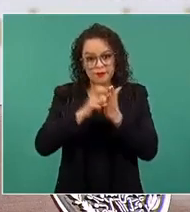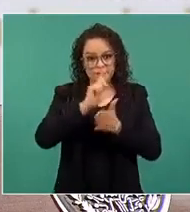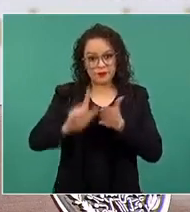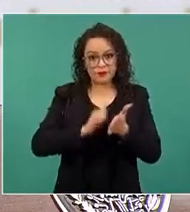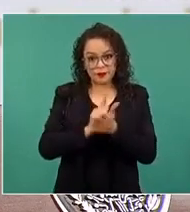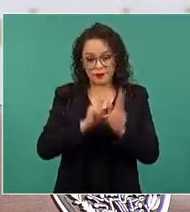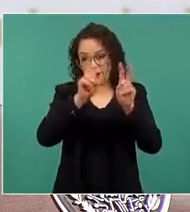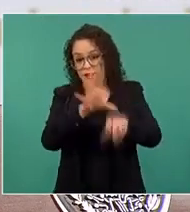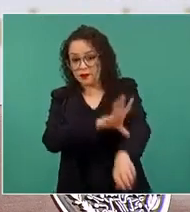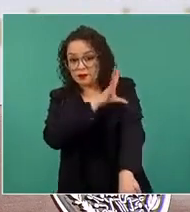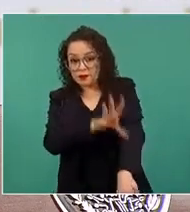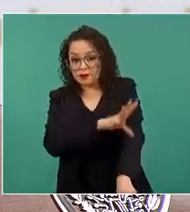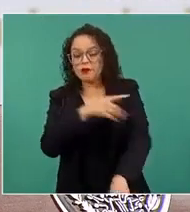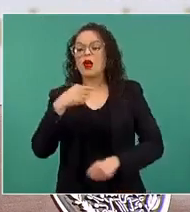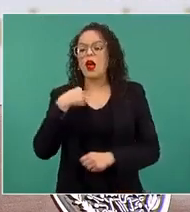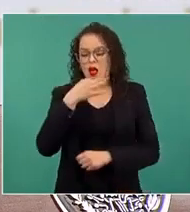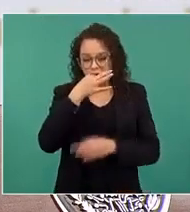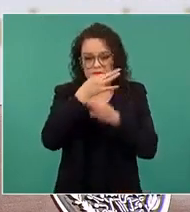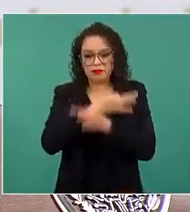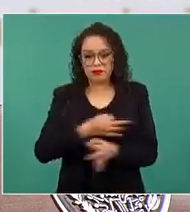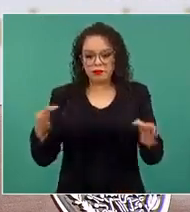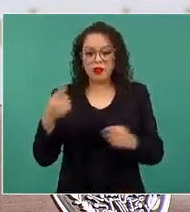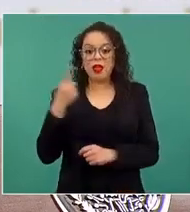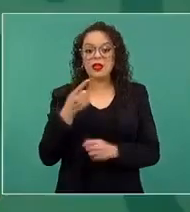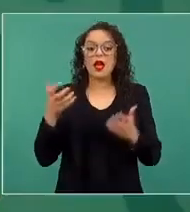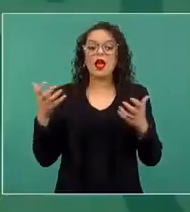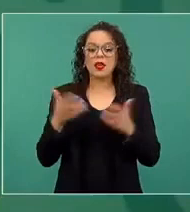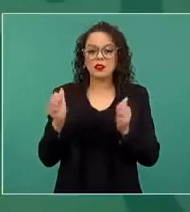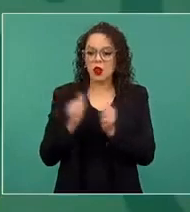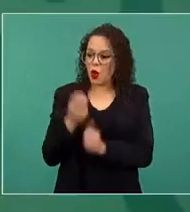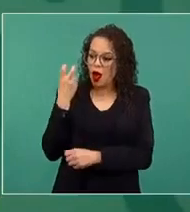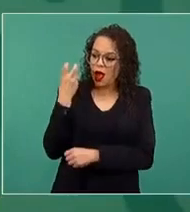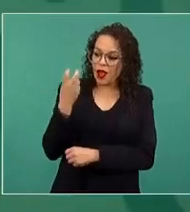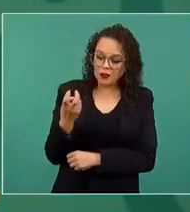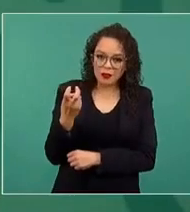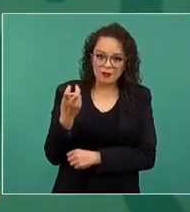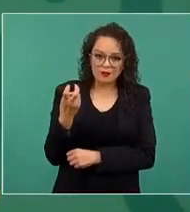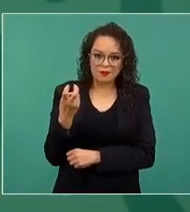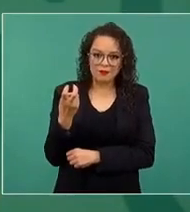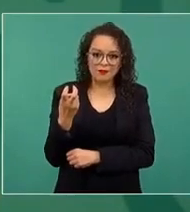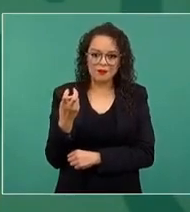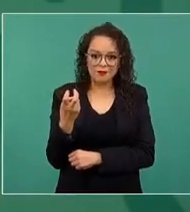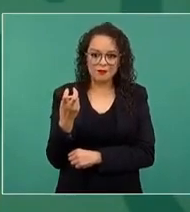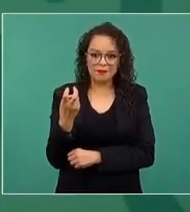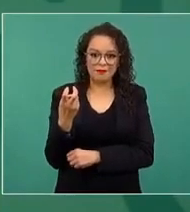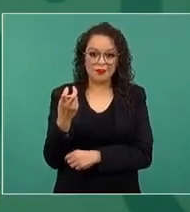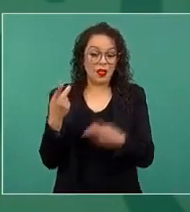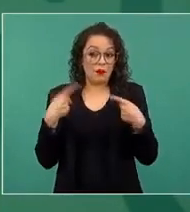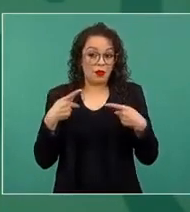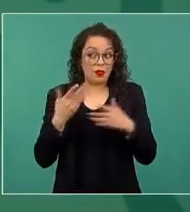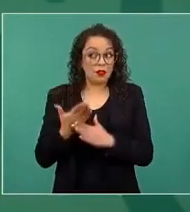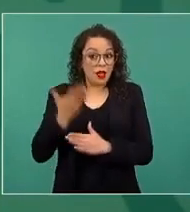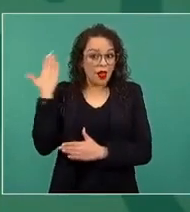hicieron con la llamada reforma energética, que la gente no supo.